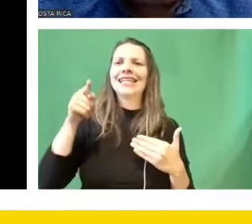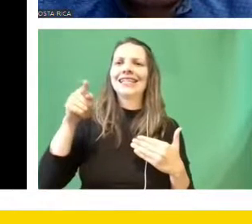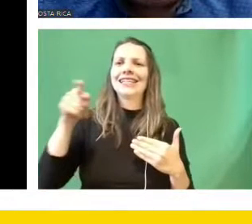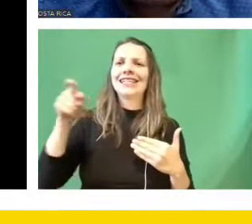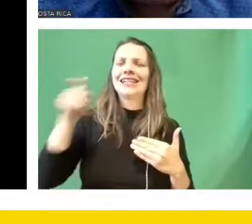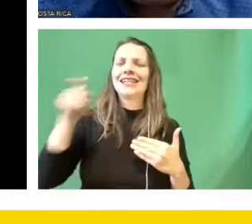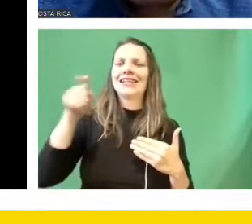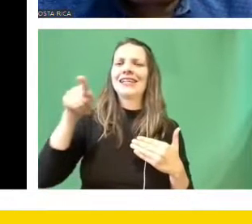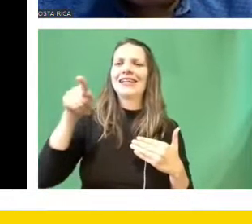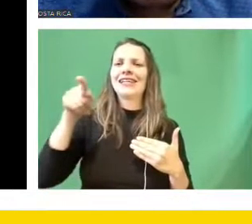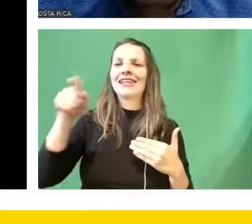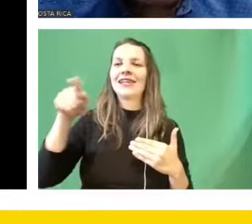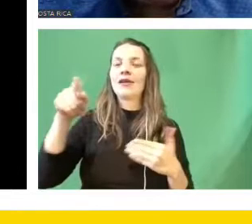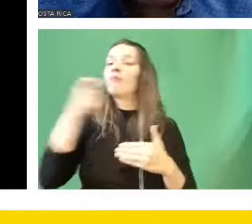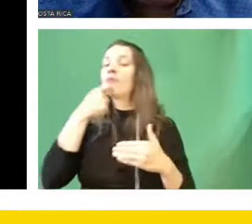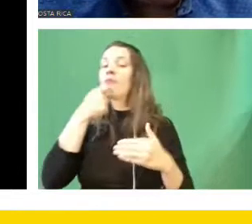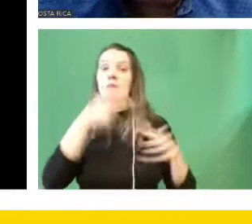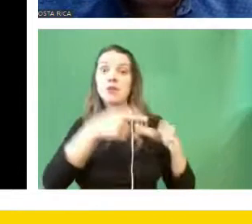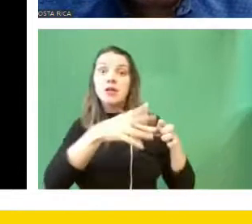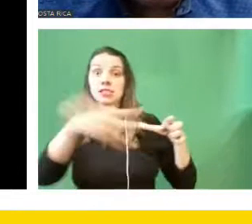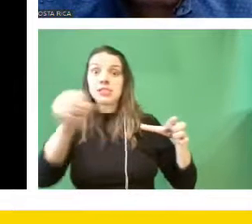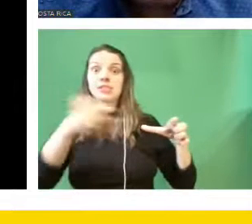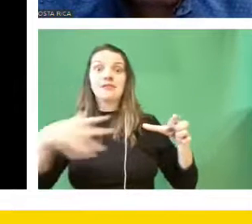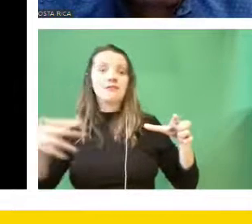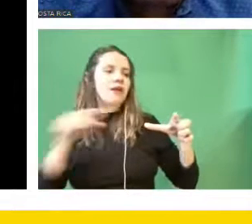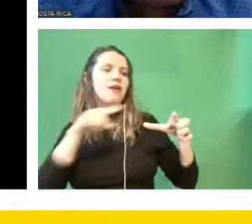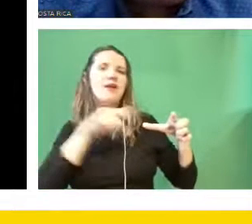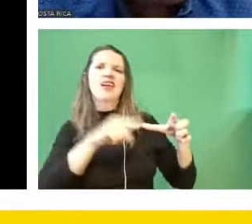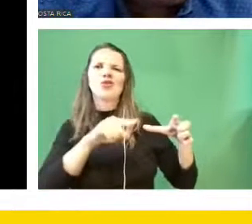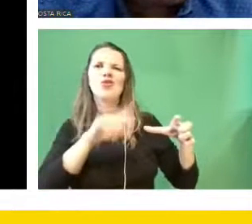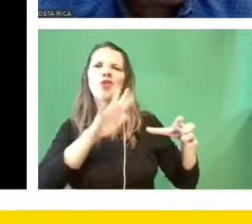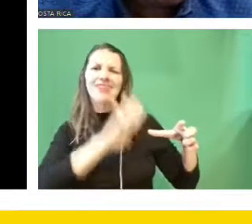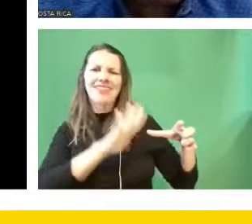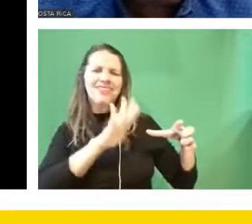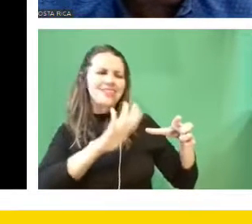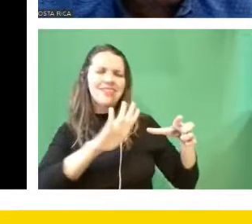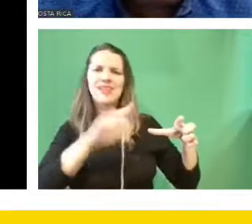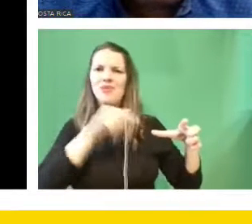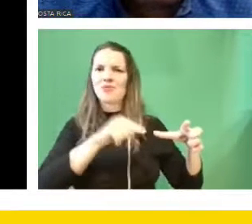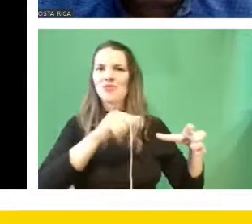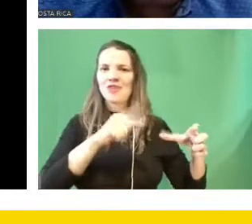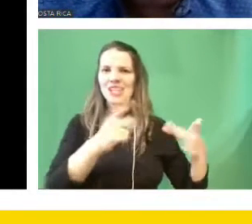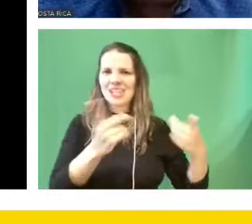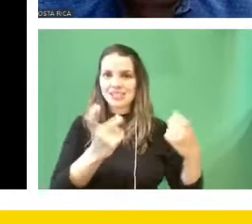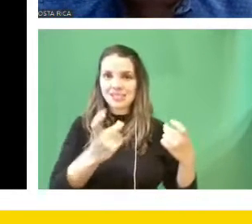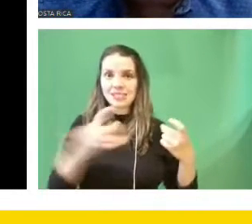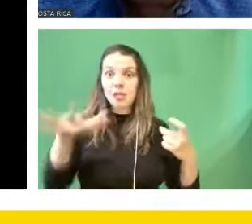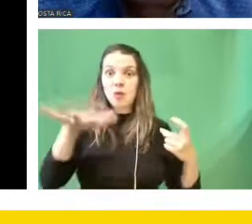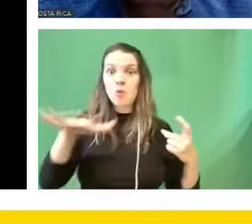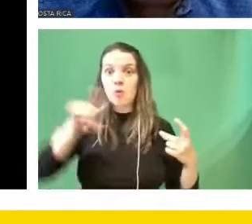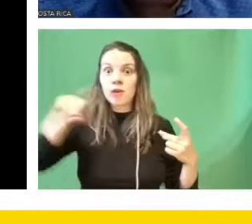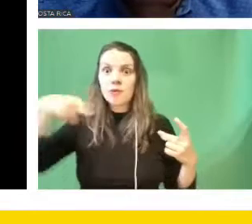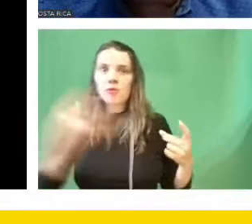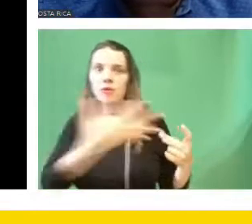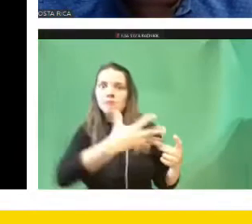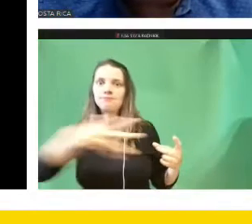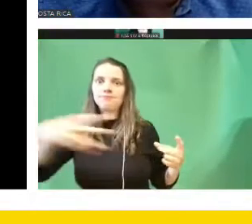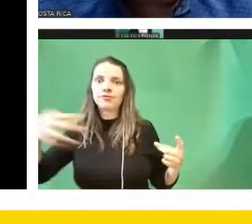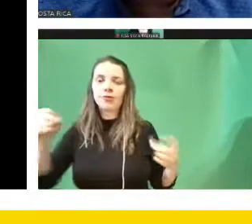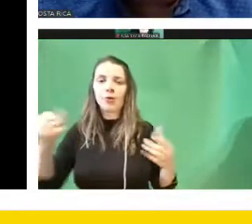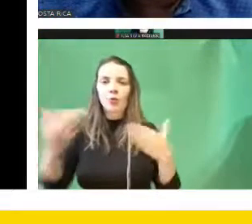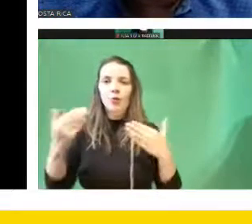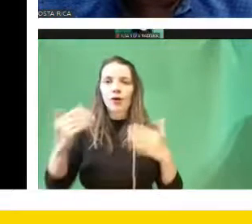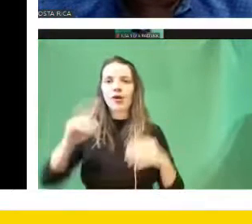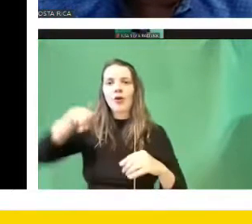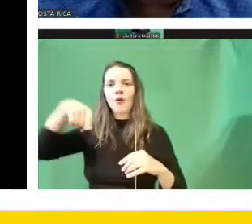este tipo de proyectos, que ya no solamente le vemos la facilidad para playa accesible, sino que para otras situaciones. Siguiente, Filmina, si son tan